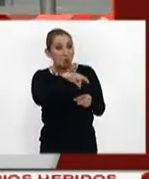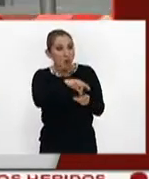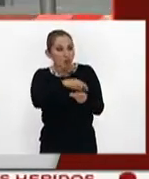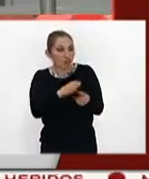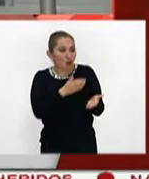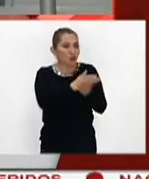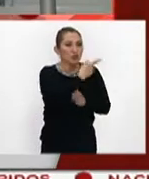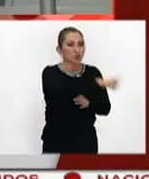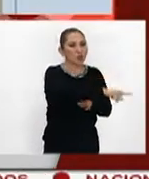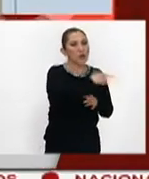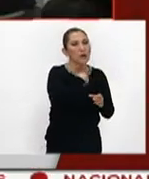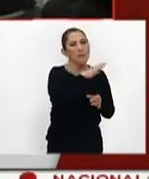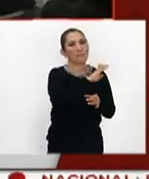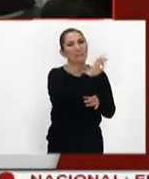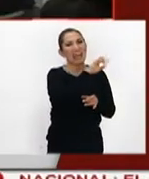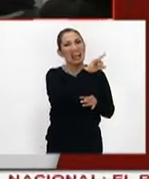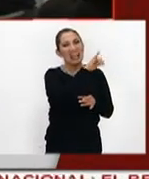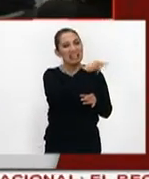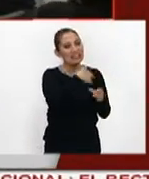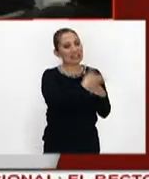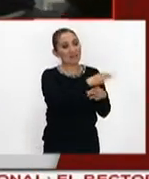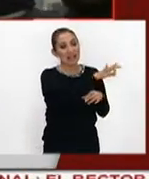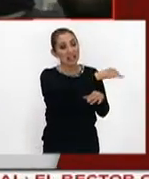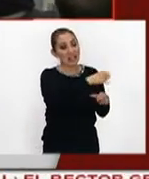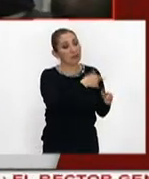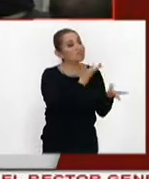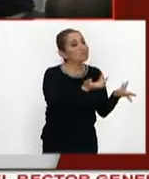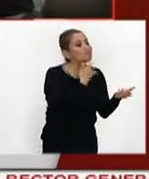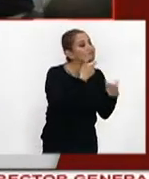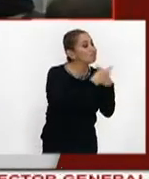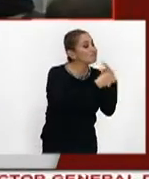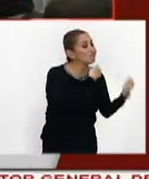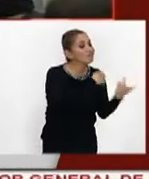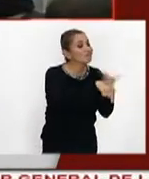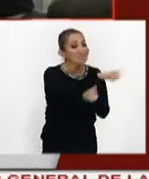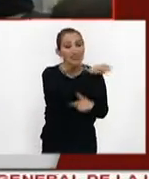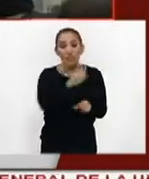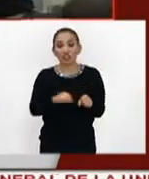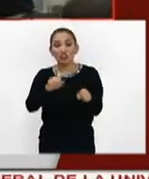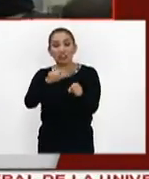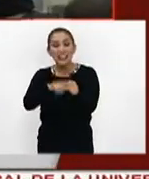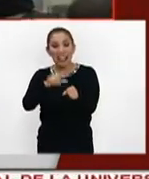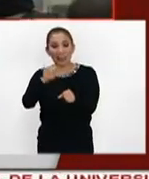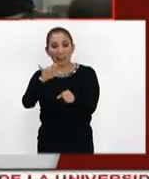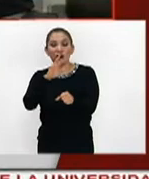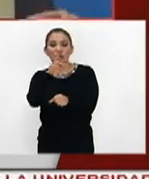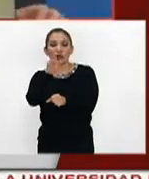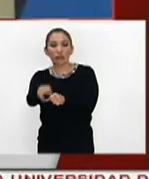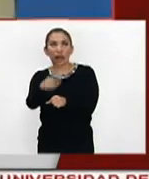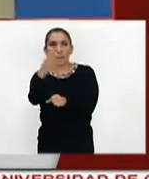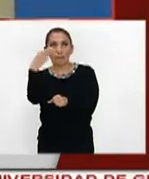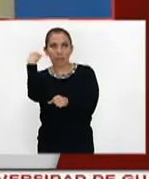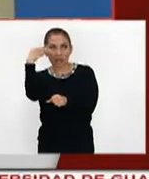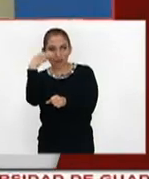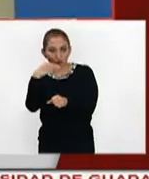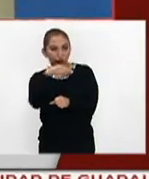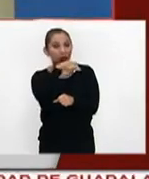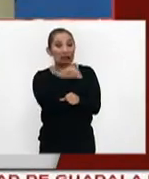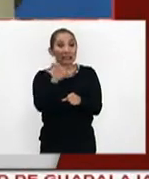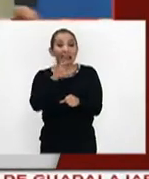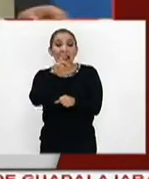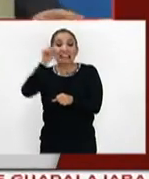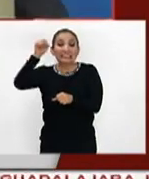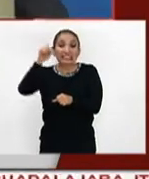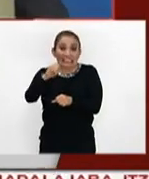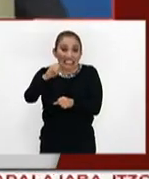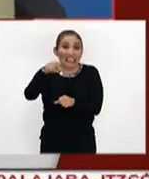votación al Congreso en Berlín a finales de febrero. Los resultados de los socialdemócratas se darían a conocer los primeros días de marzo, y si estos resultaran